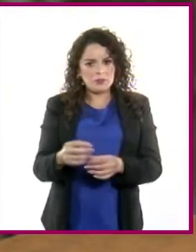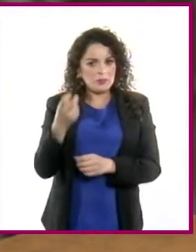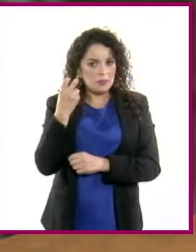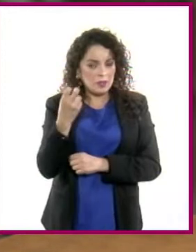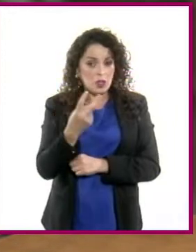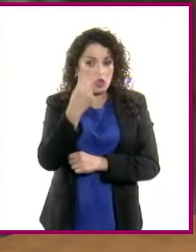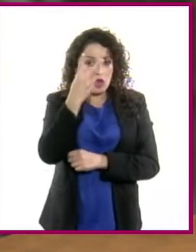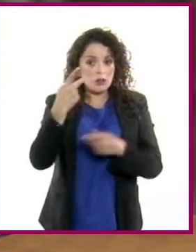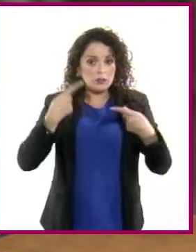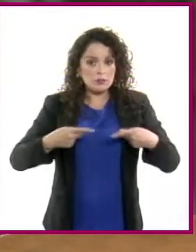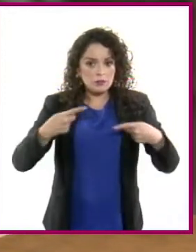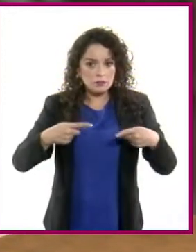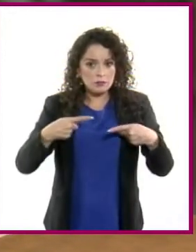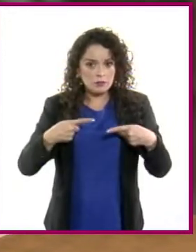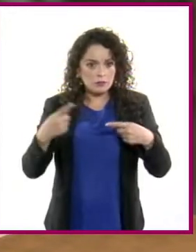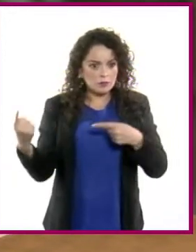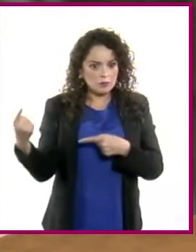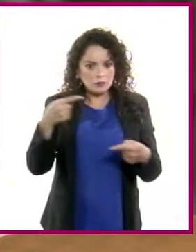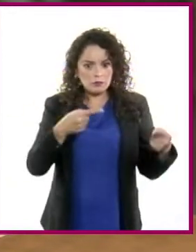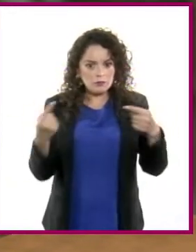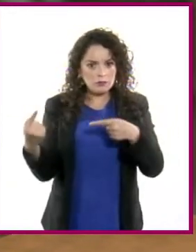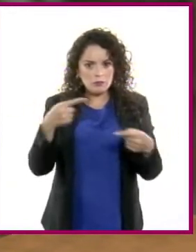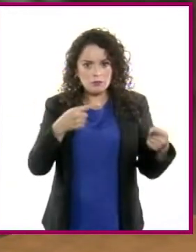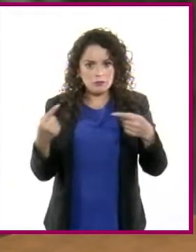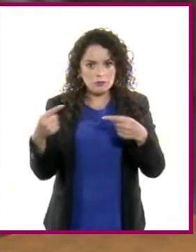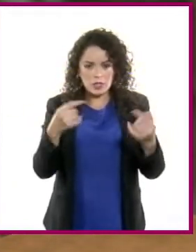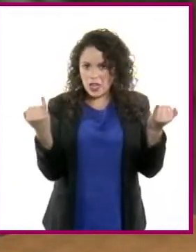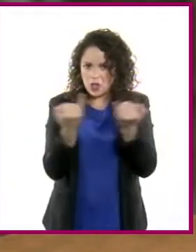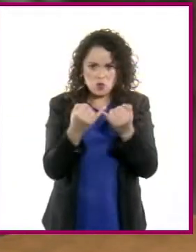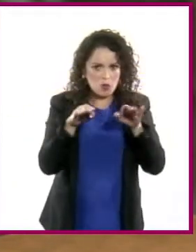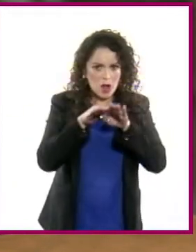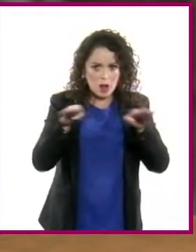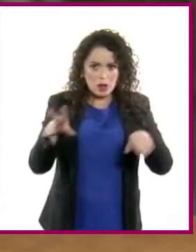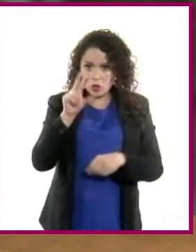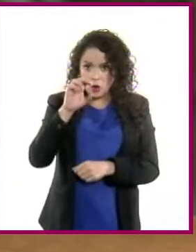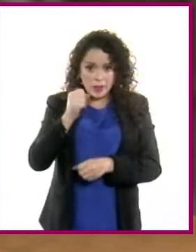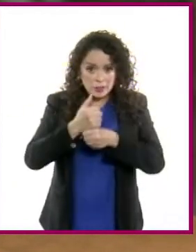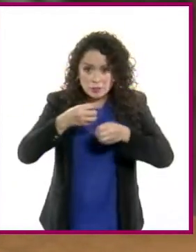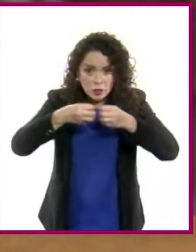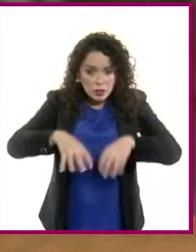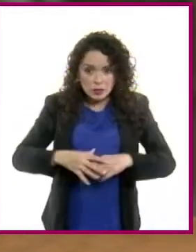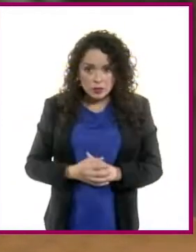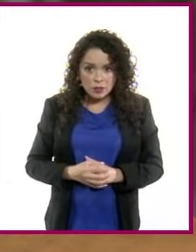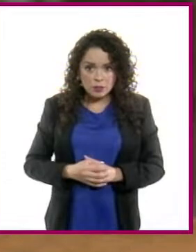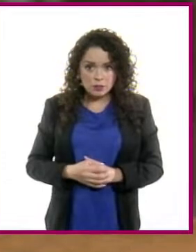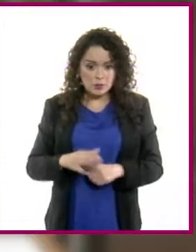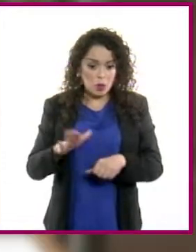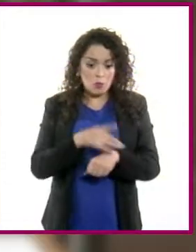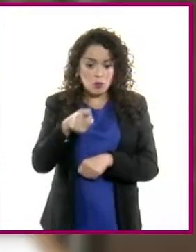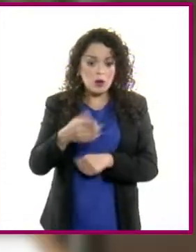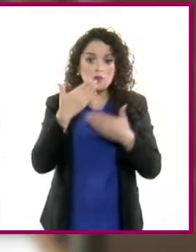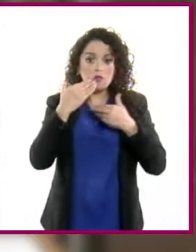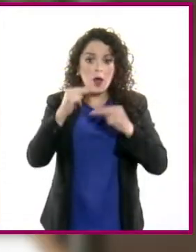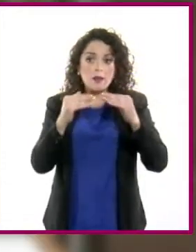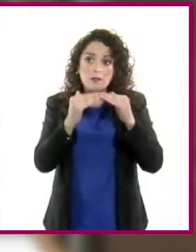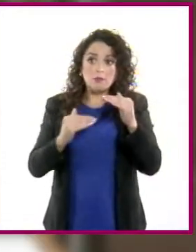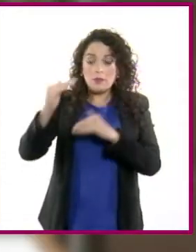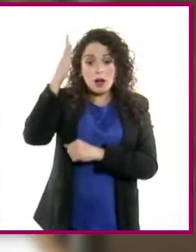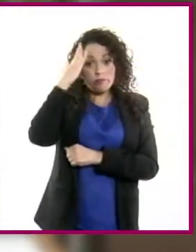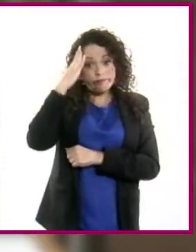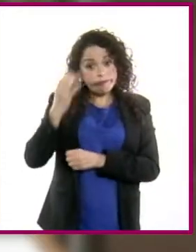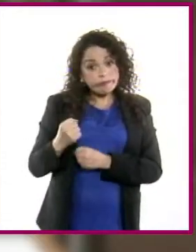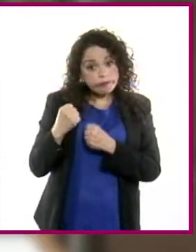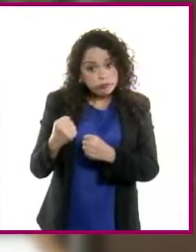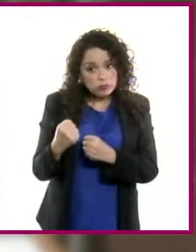dos personas agredan en igualdad de condición? Sin que ninguna tenga una posición de poder más alta que la otra. En